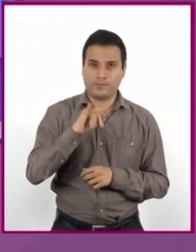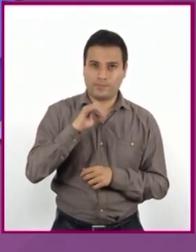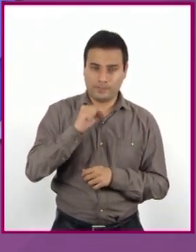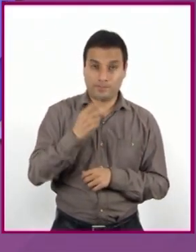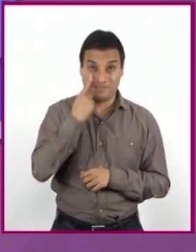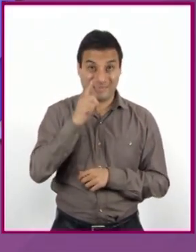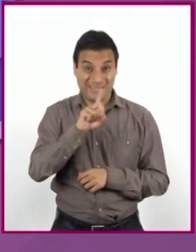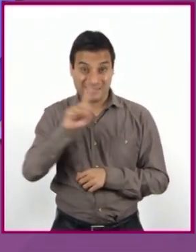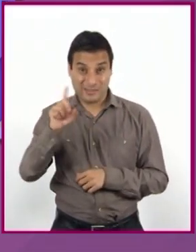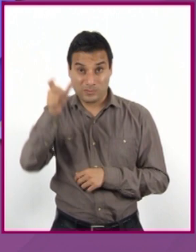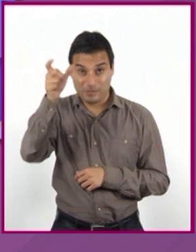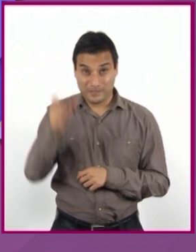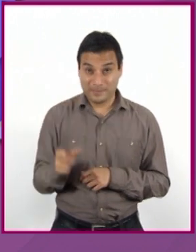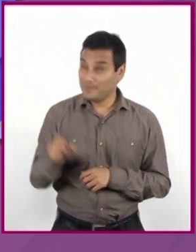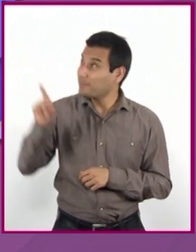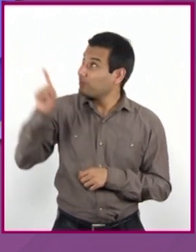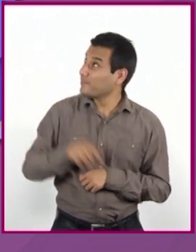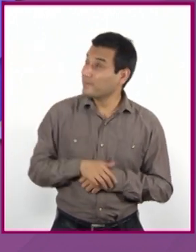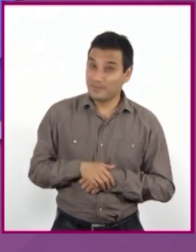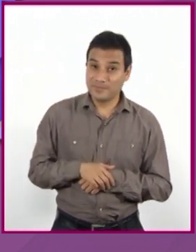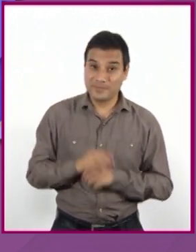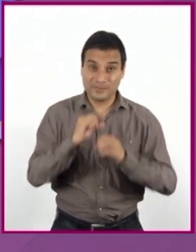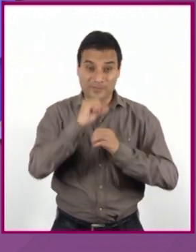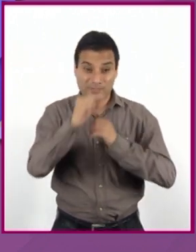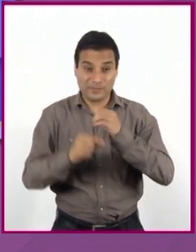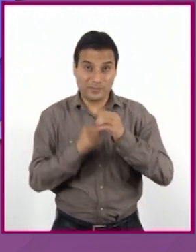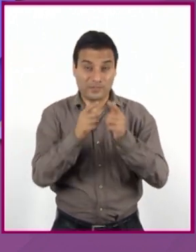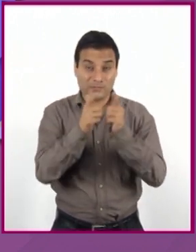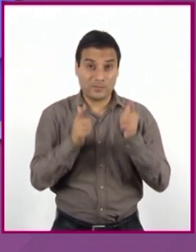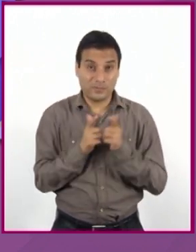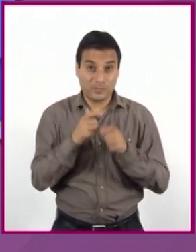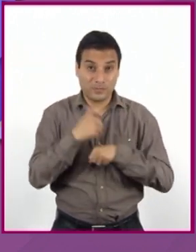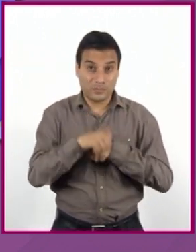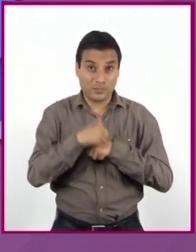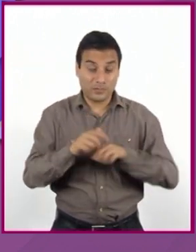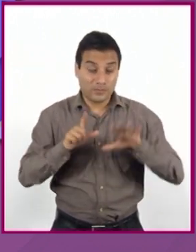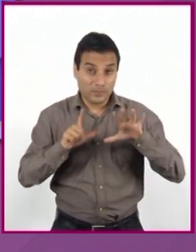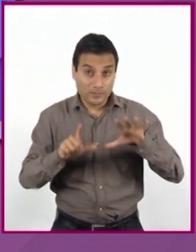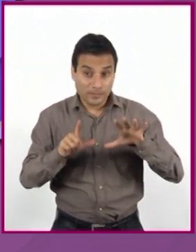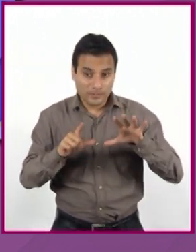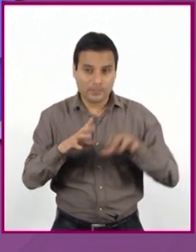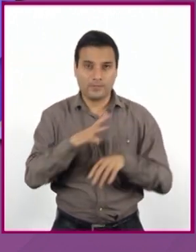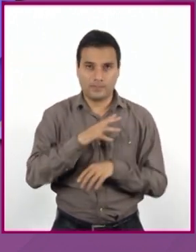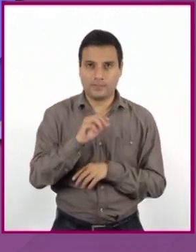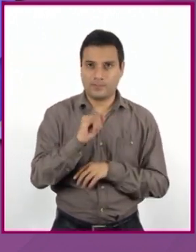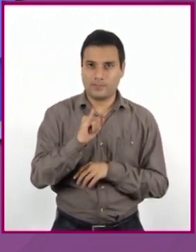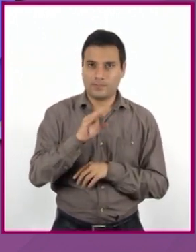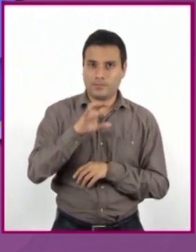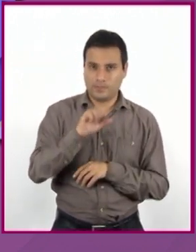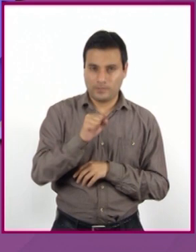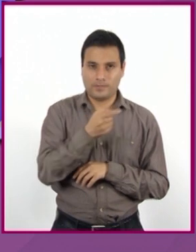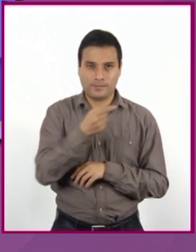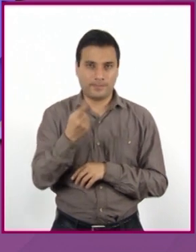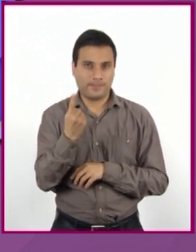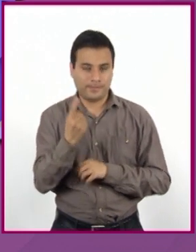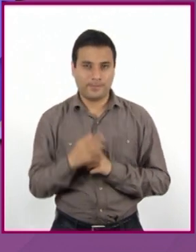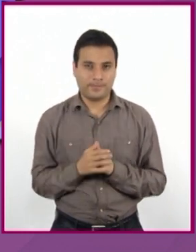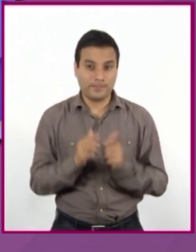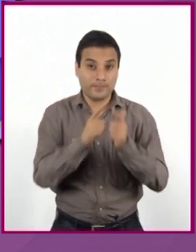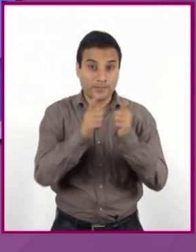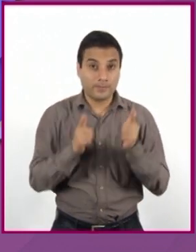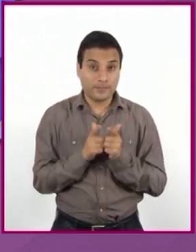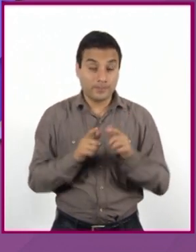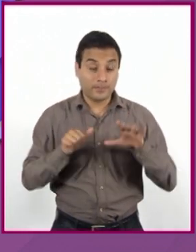tabla periódica podemos ver que los átomos del grupo 17 forman iones 1-, los del